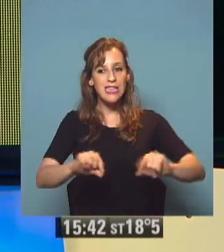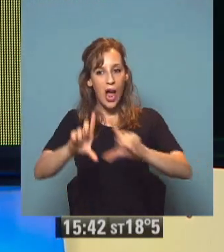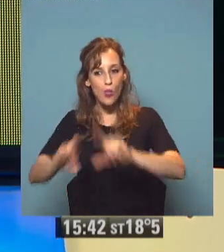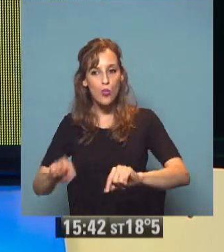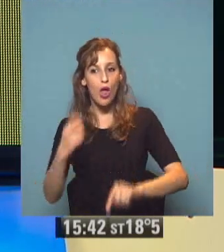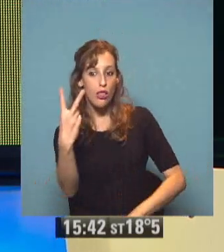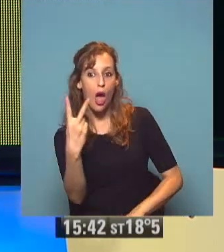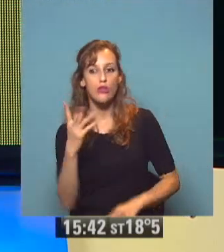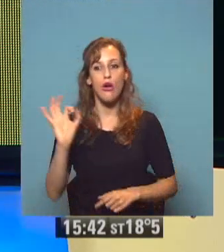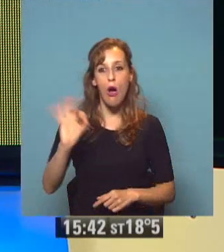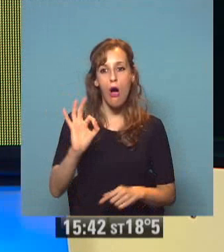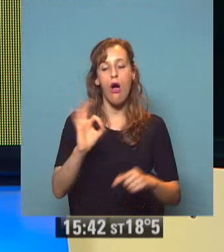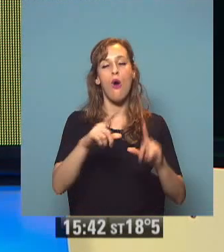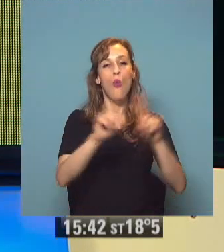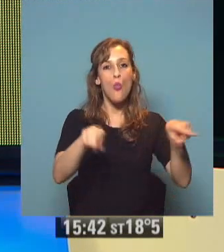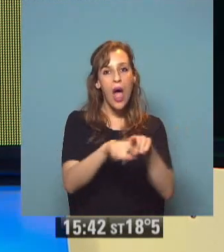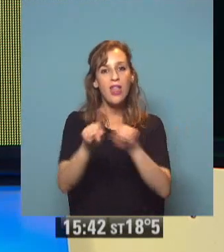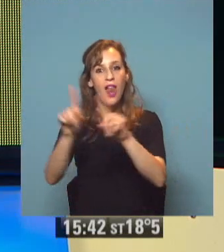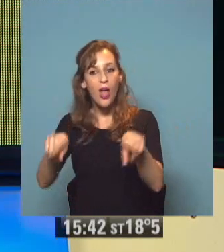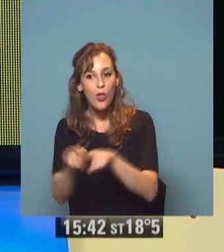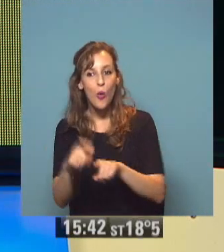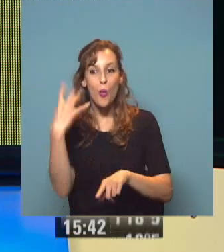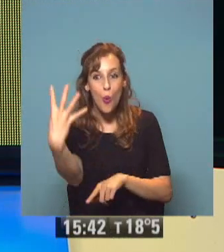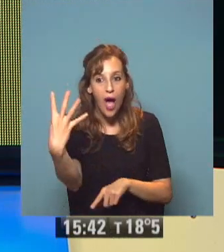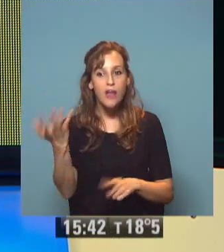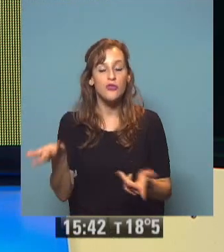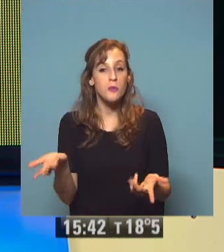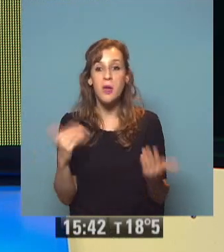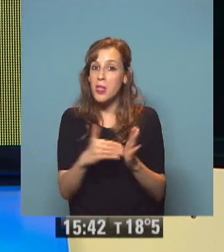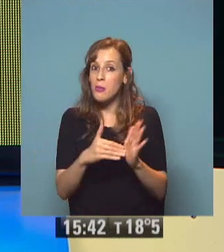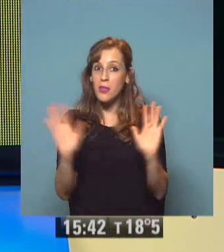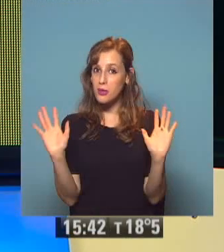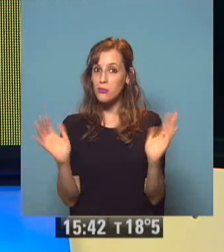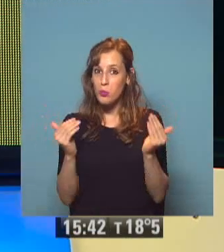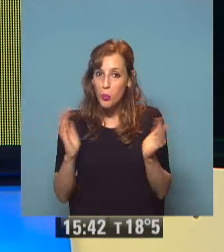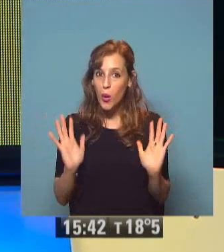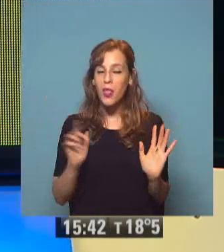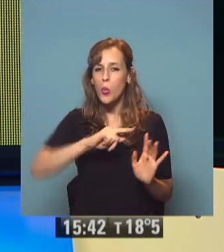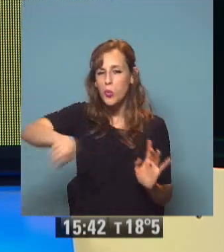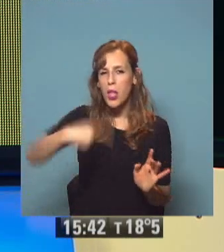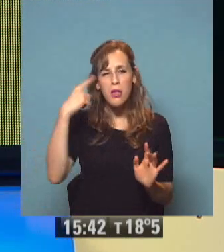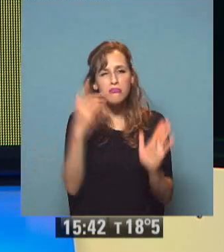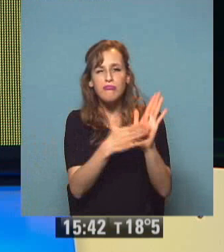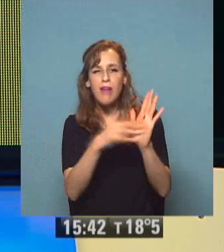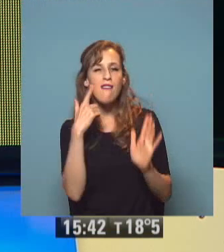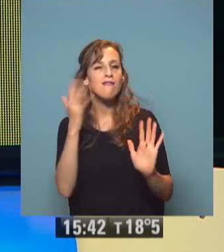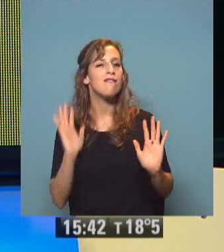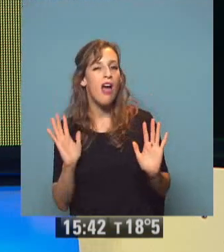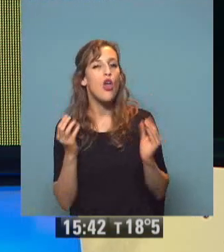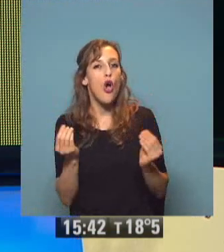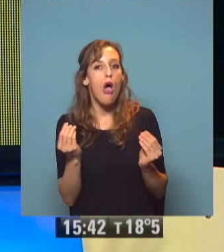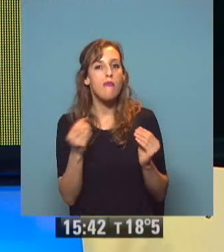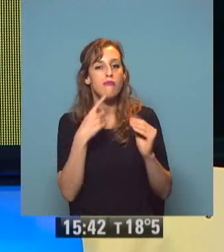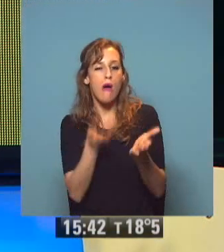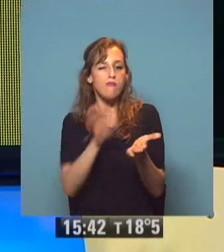si se puede armar dos rectángulos iguales o dos rectángulos distintos. A ver cómo se hace eso, dónde tengo que doblar el papel para que